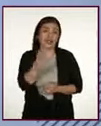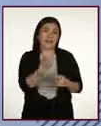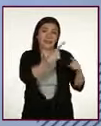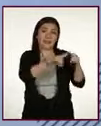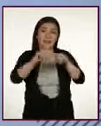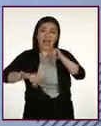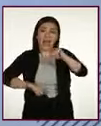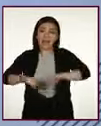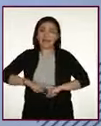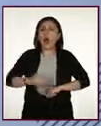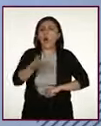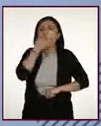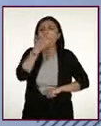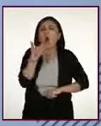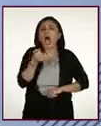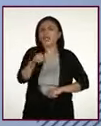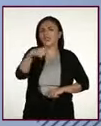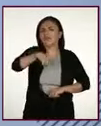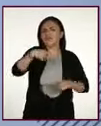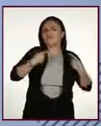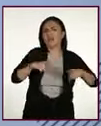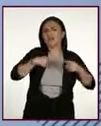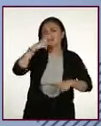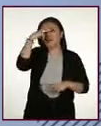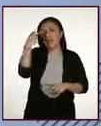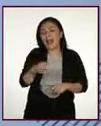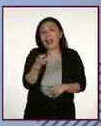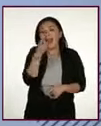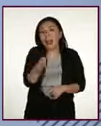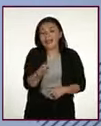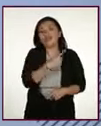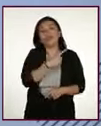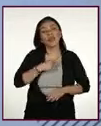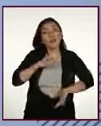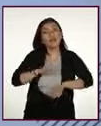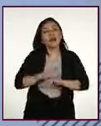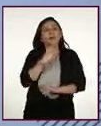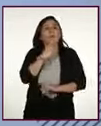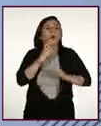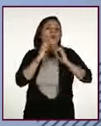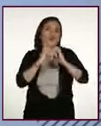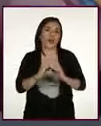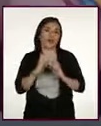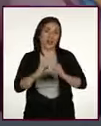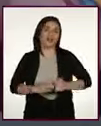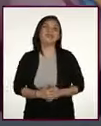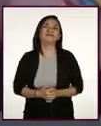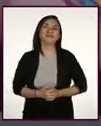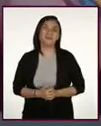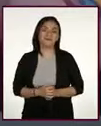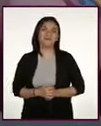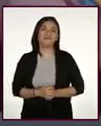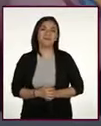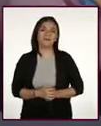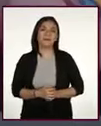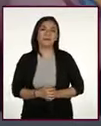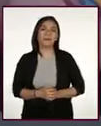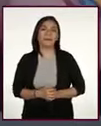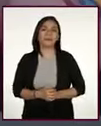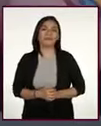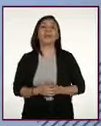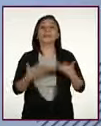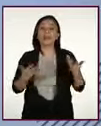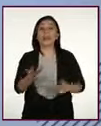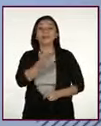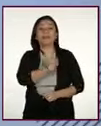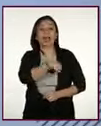actividades usuales que tenemos como mexicanas y mexicanos son lo que tenemos que cuidar. Muy bien, nuestro tejido. Entonces, pues bueno, la